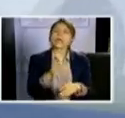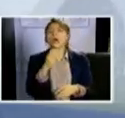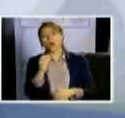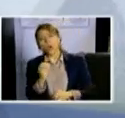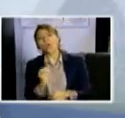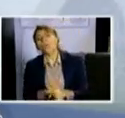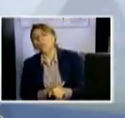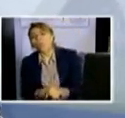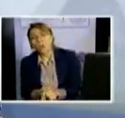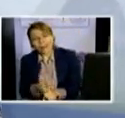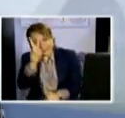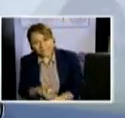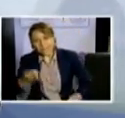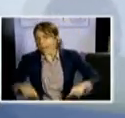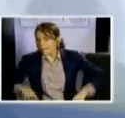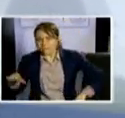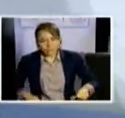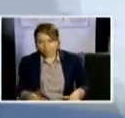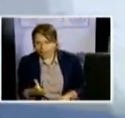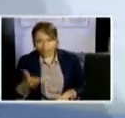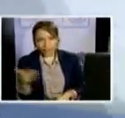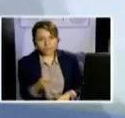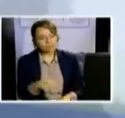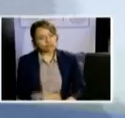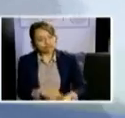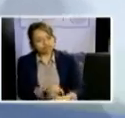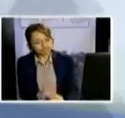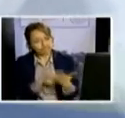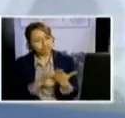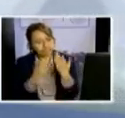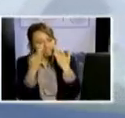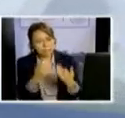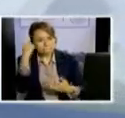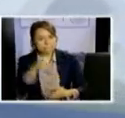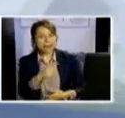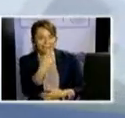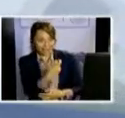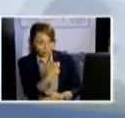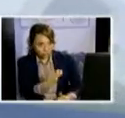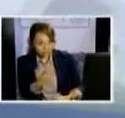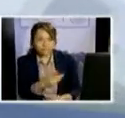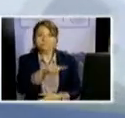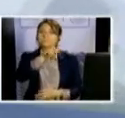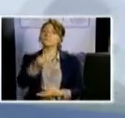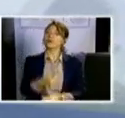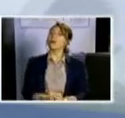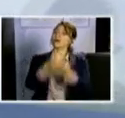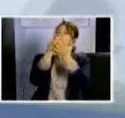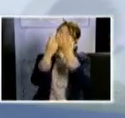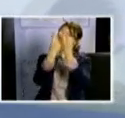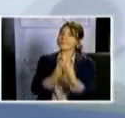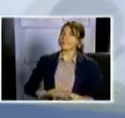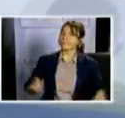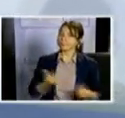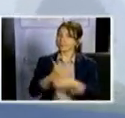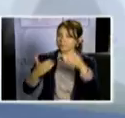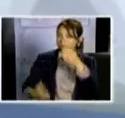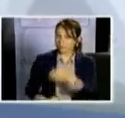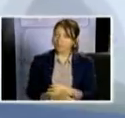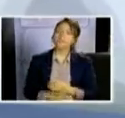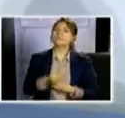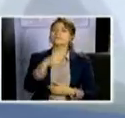documento es un documento muy sencillo de 2 hojitas, pero ahora con el nuevo acuerdo donde estuvo